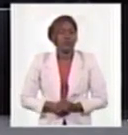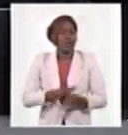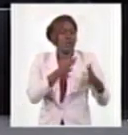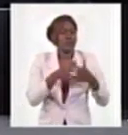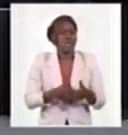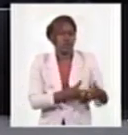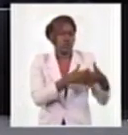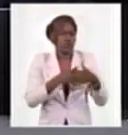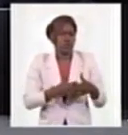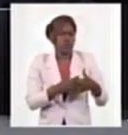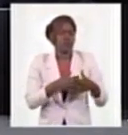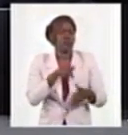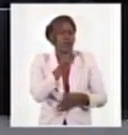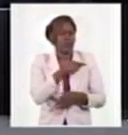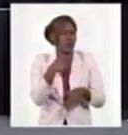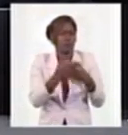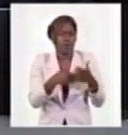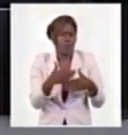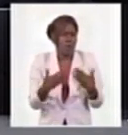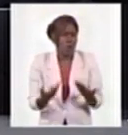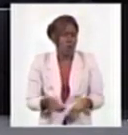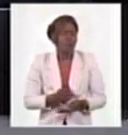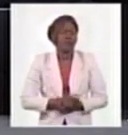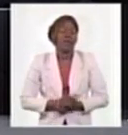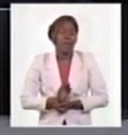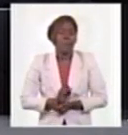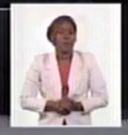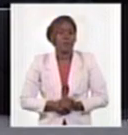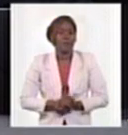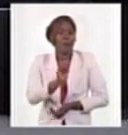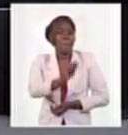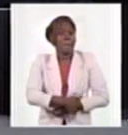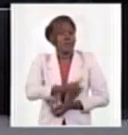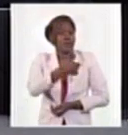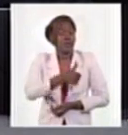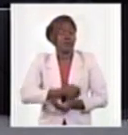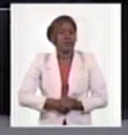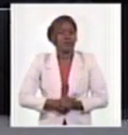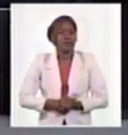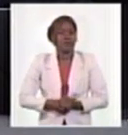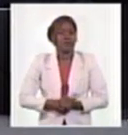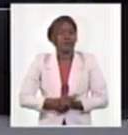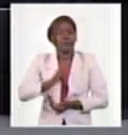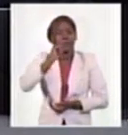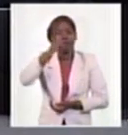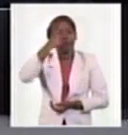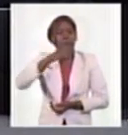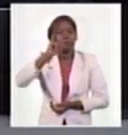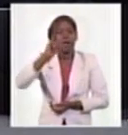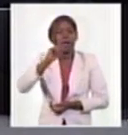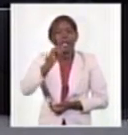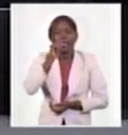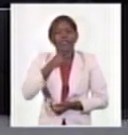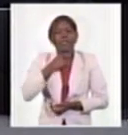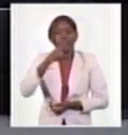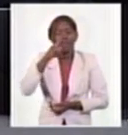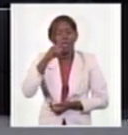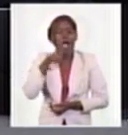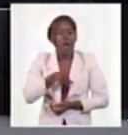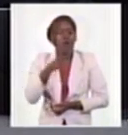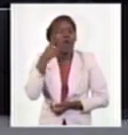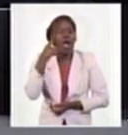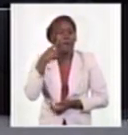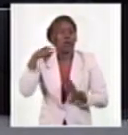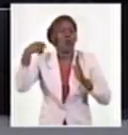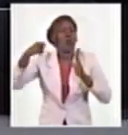año para Biden, un año preelectoral. Jorge, yo le propongo ver este video